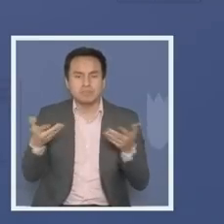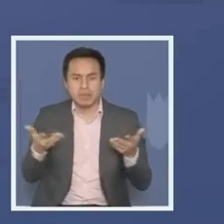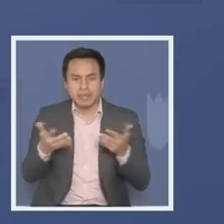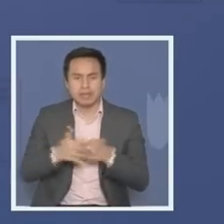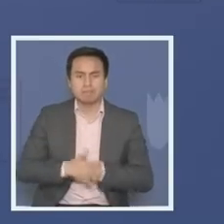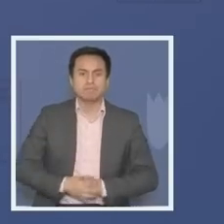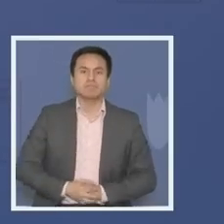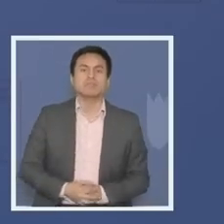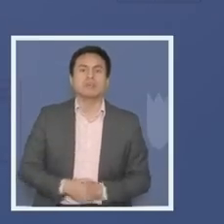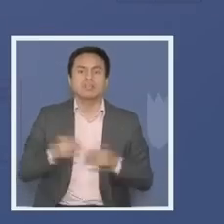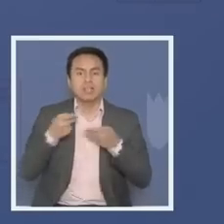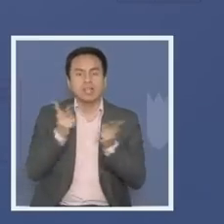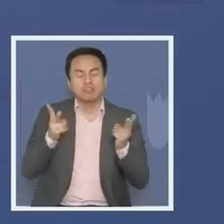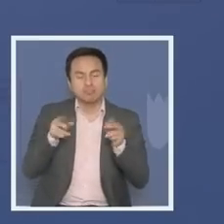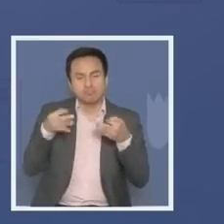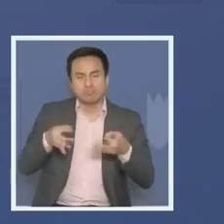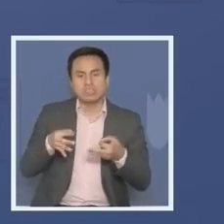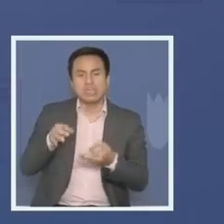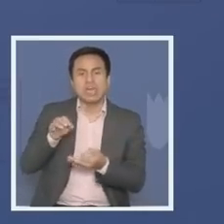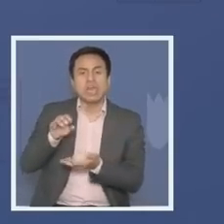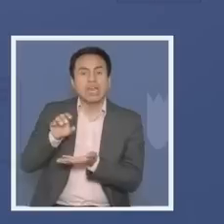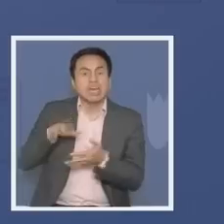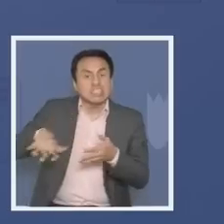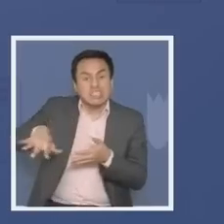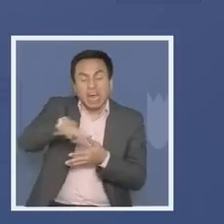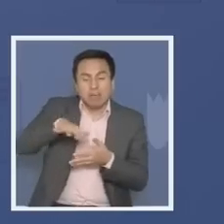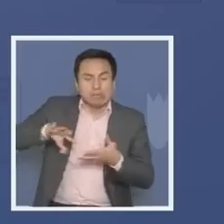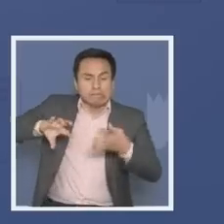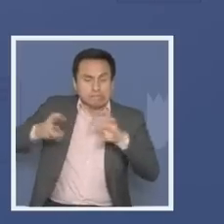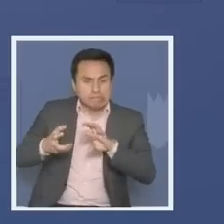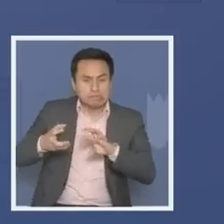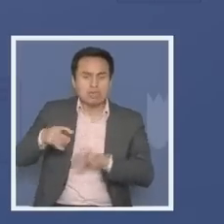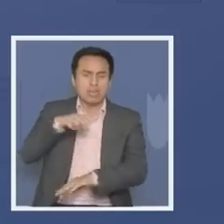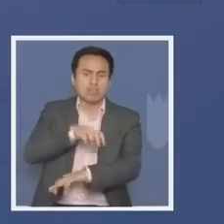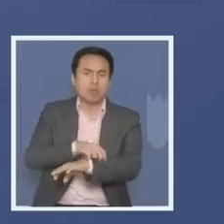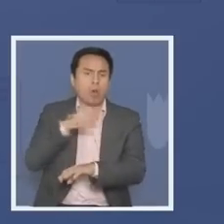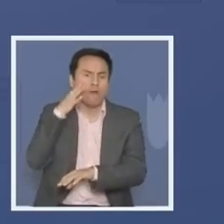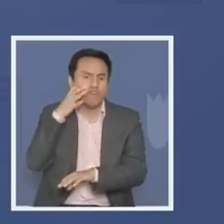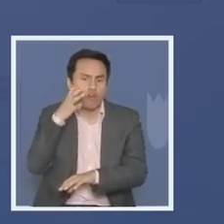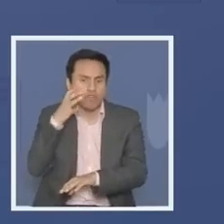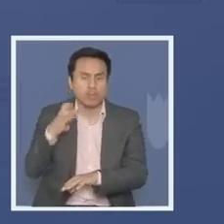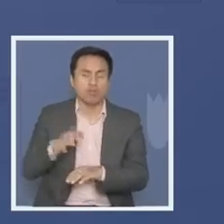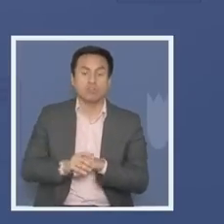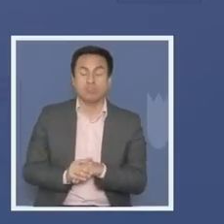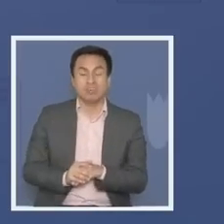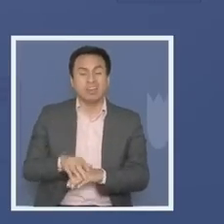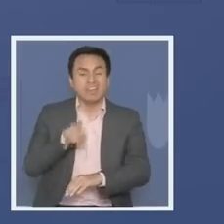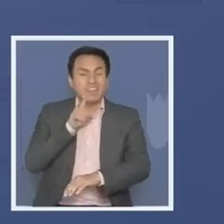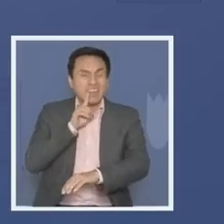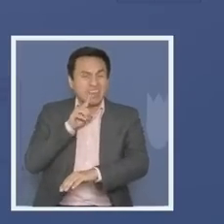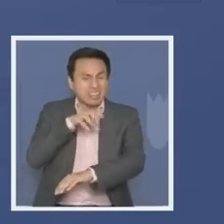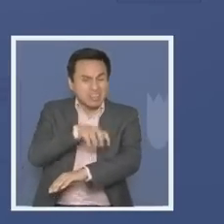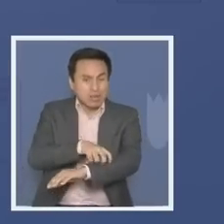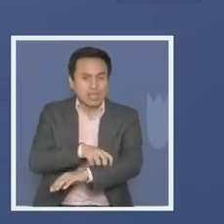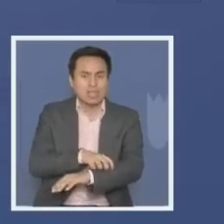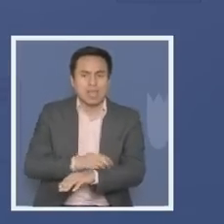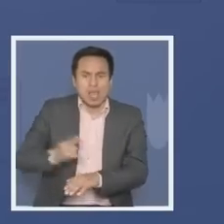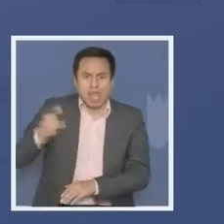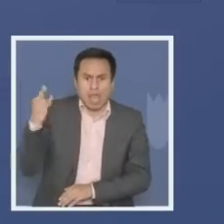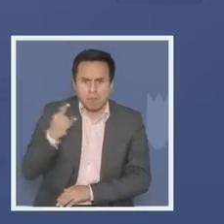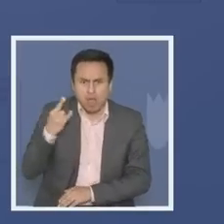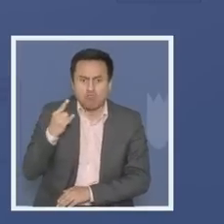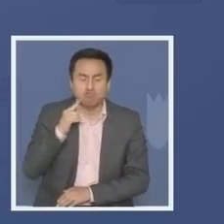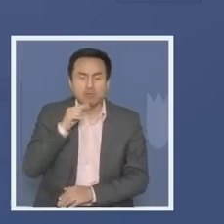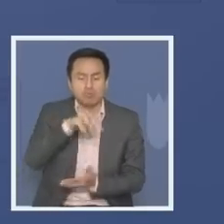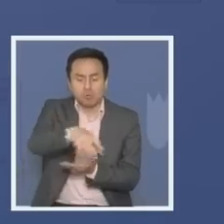es la declaración de estado de catástrofe en la región de Biobío. La región de Biobío tiene estado de emergencia